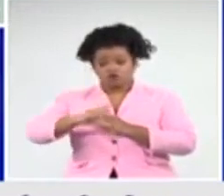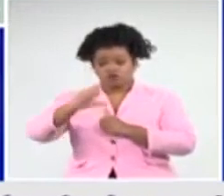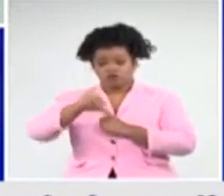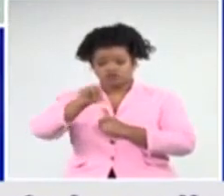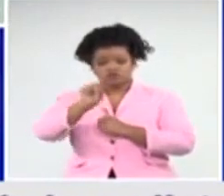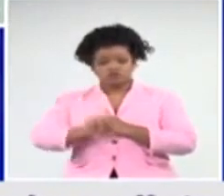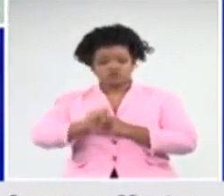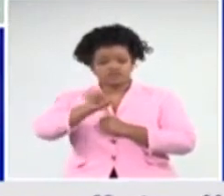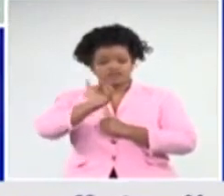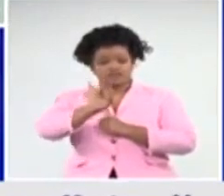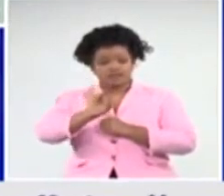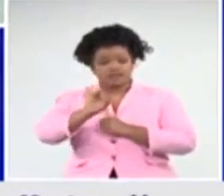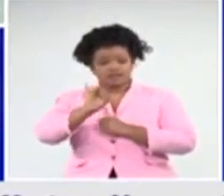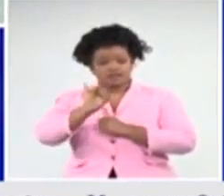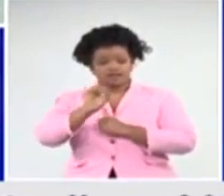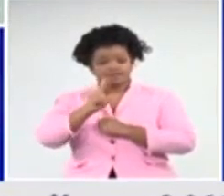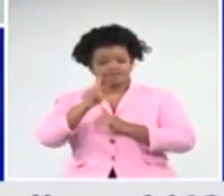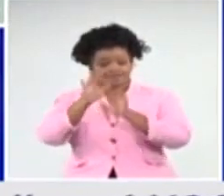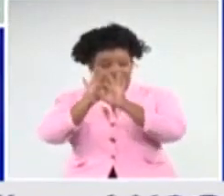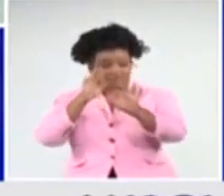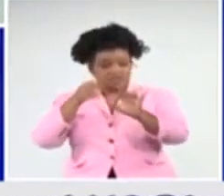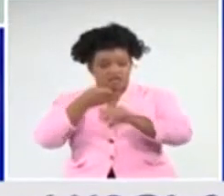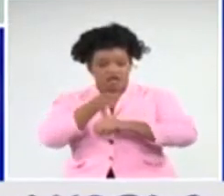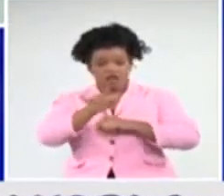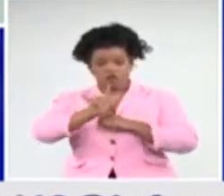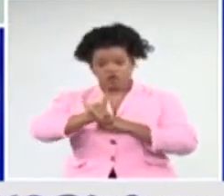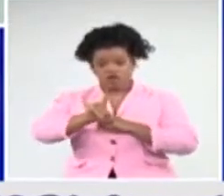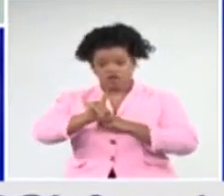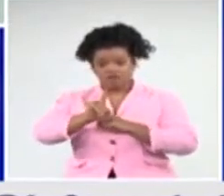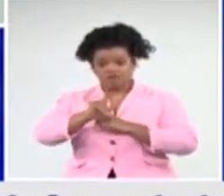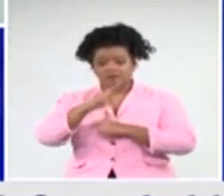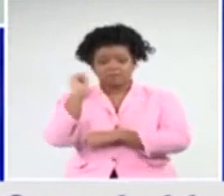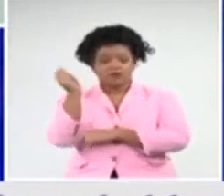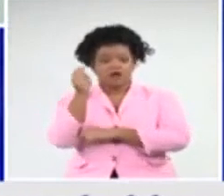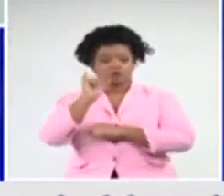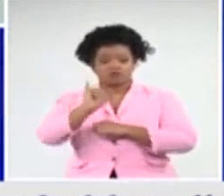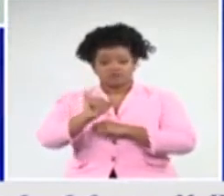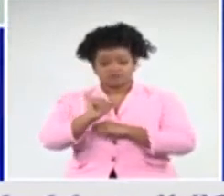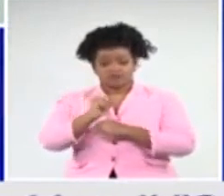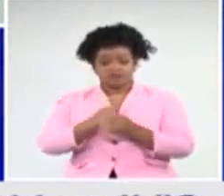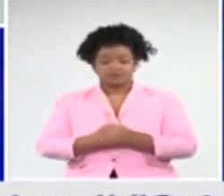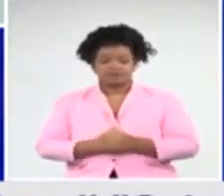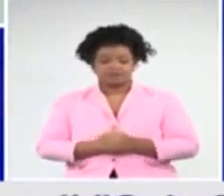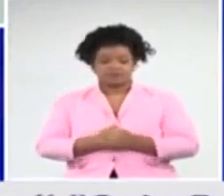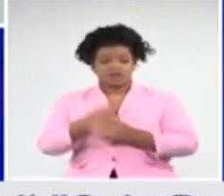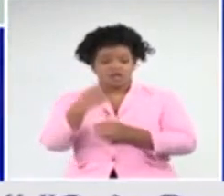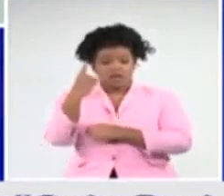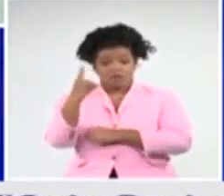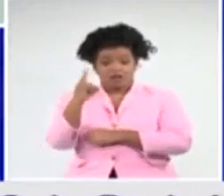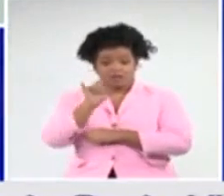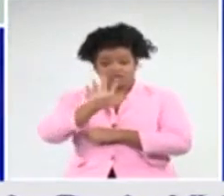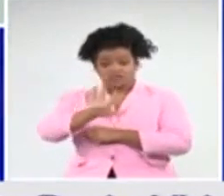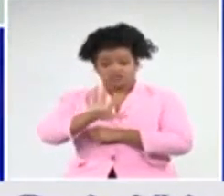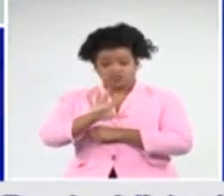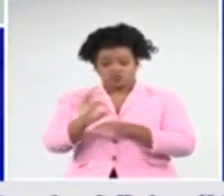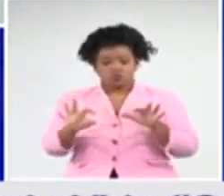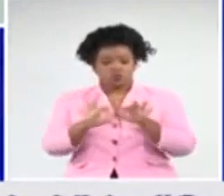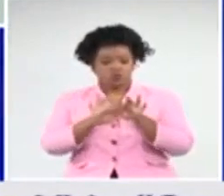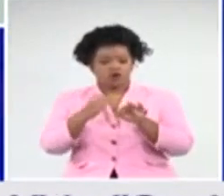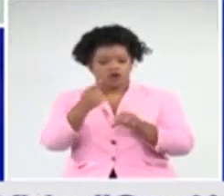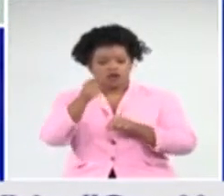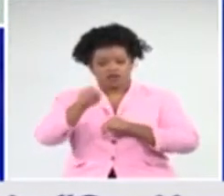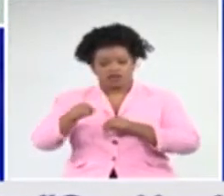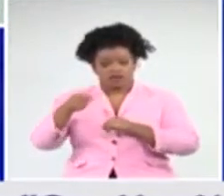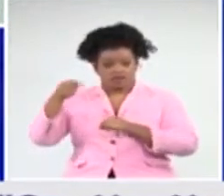17, Viñales 9, Mantua 6, La Palma 5 y Guanes un paciente se diagnostica en el día